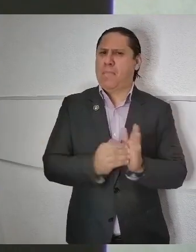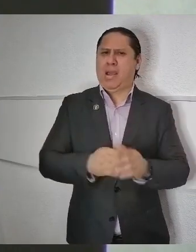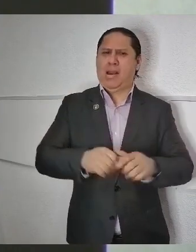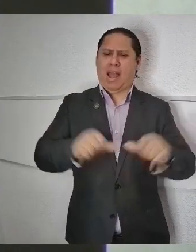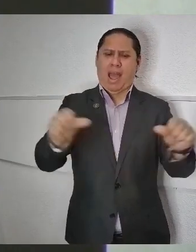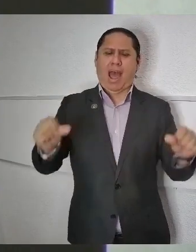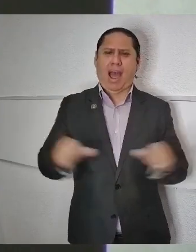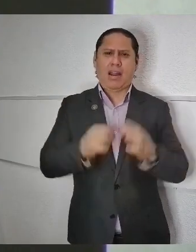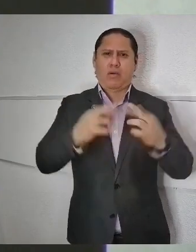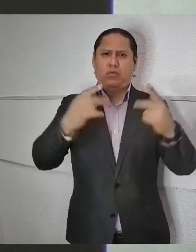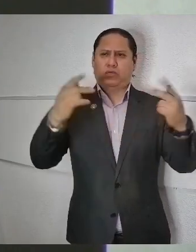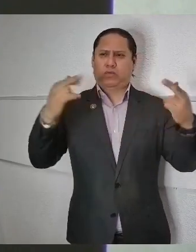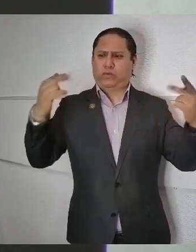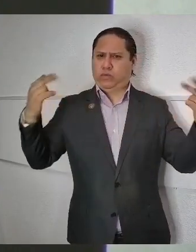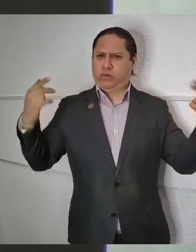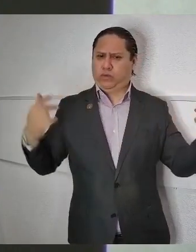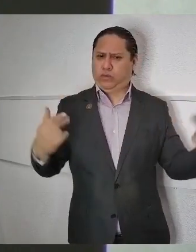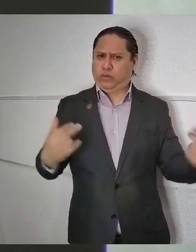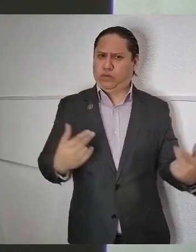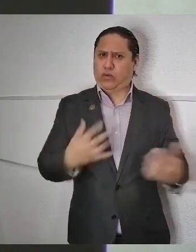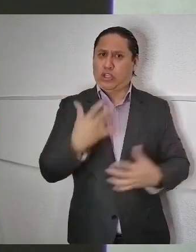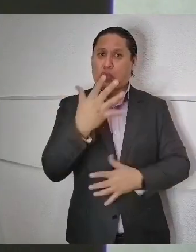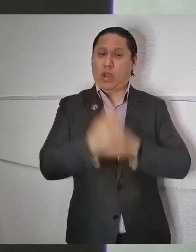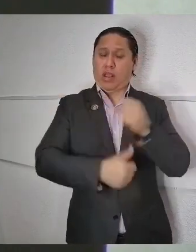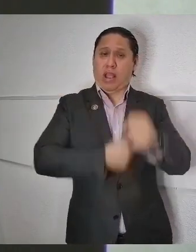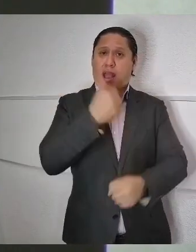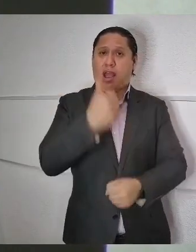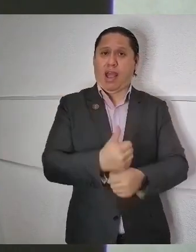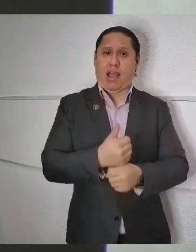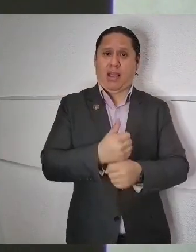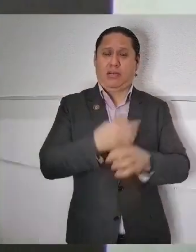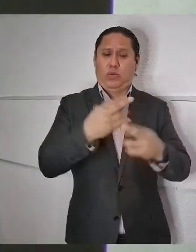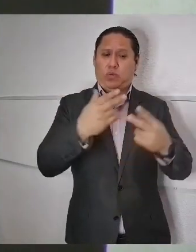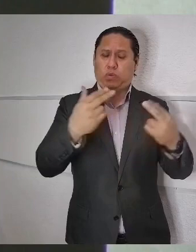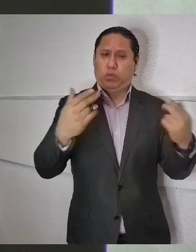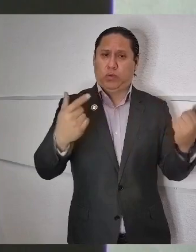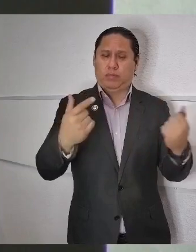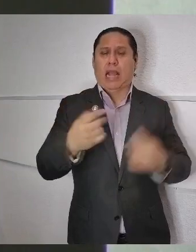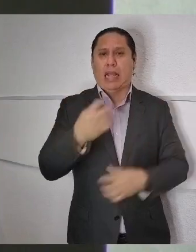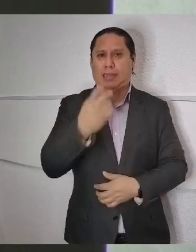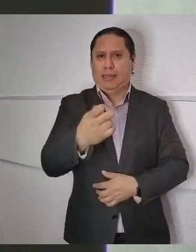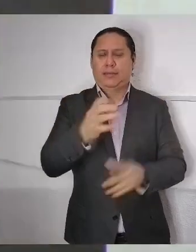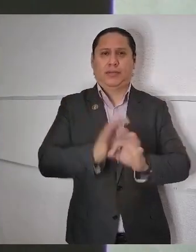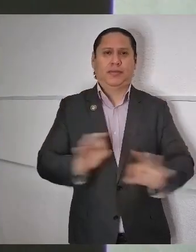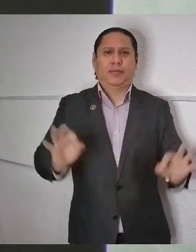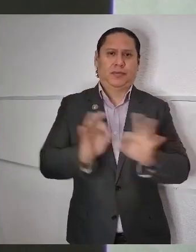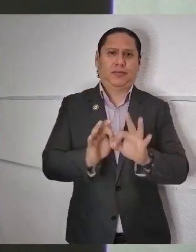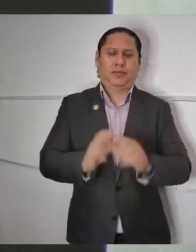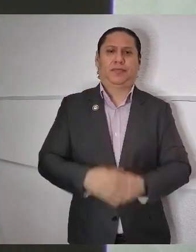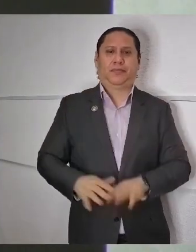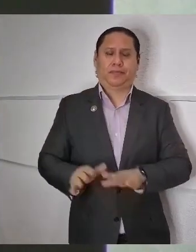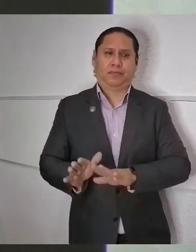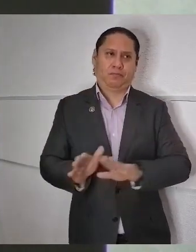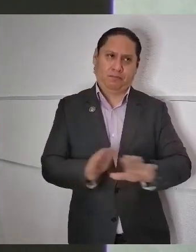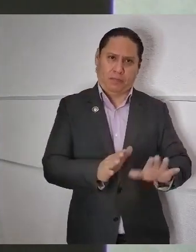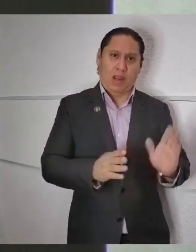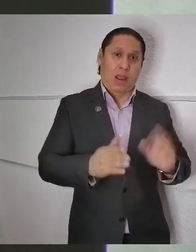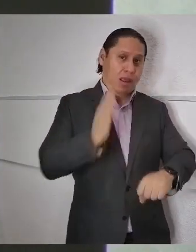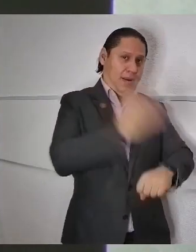hectáreas que se han venido perdiendo en los últimos 50 años en nuestro estado de Chiapas. Es muy importante. Por un lado, se